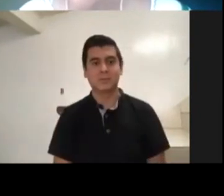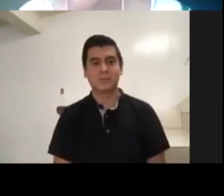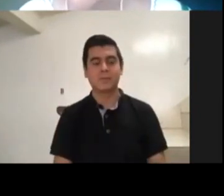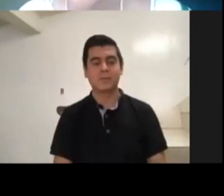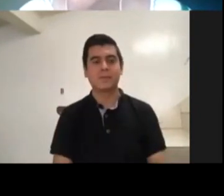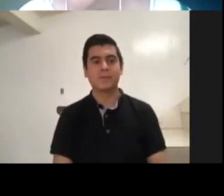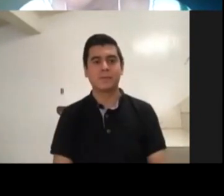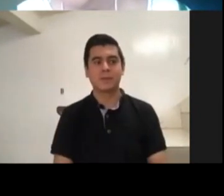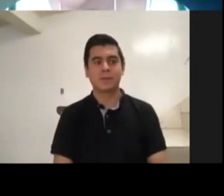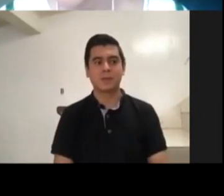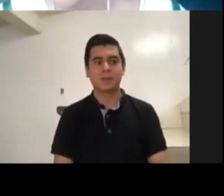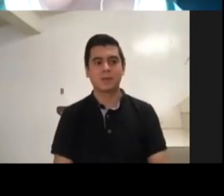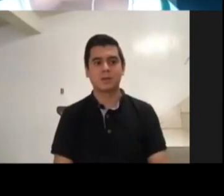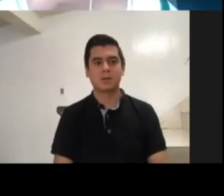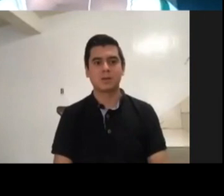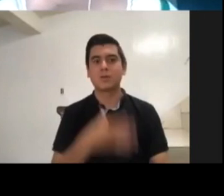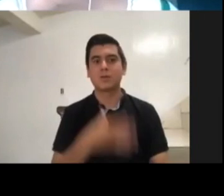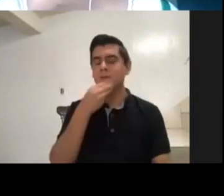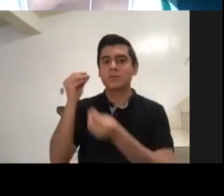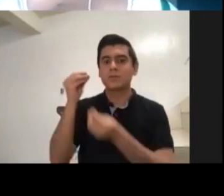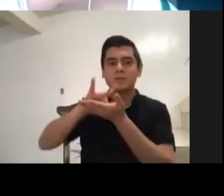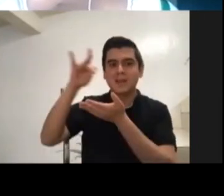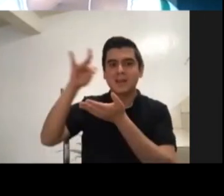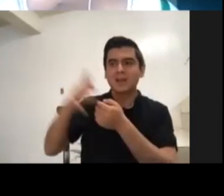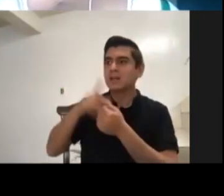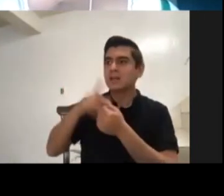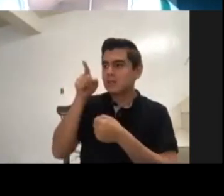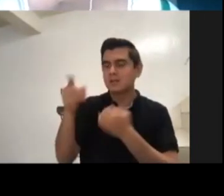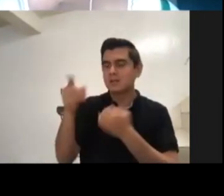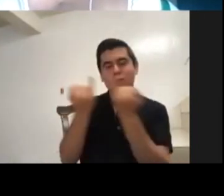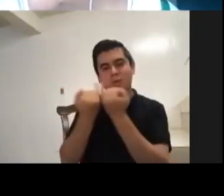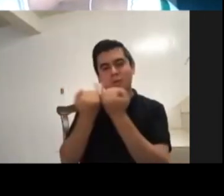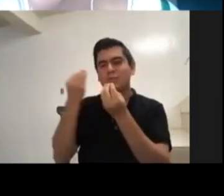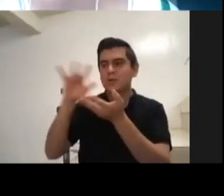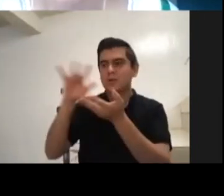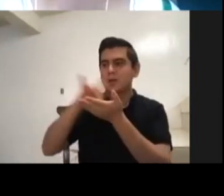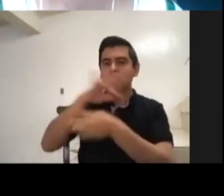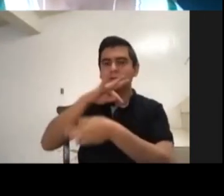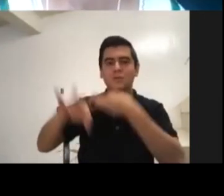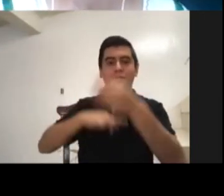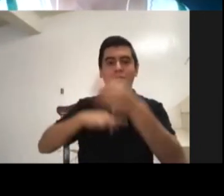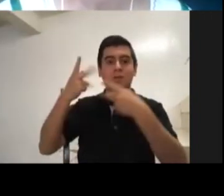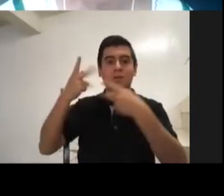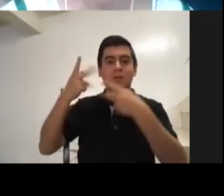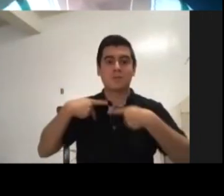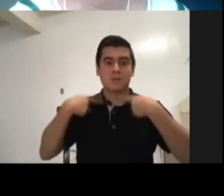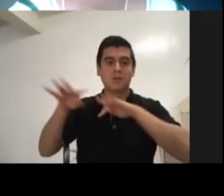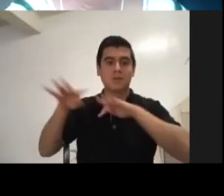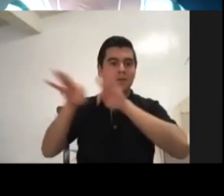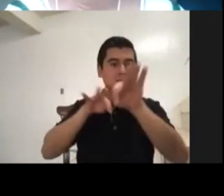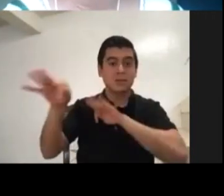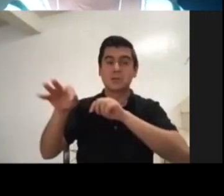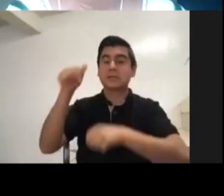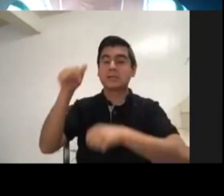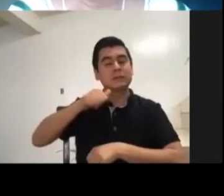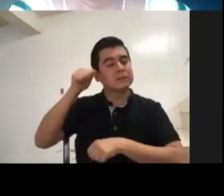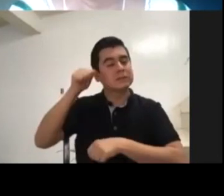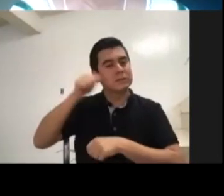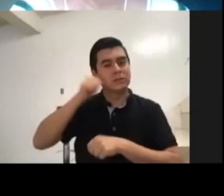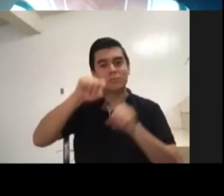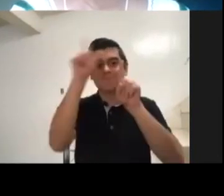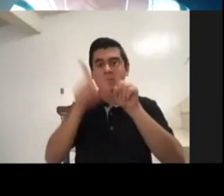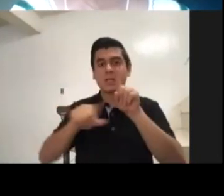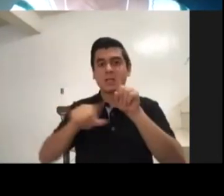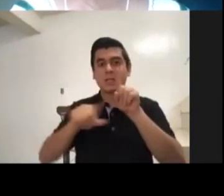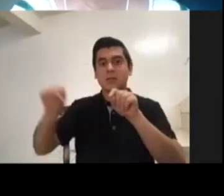Muchas gracias Adriana, a ti y a todas las personas que trabajan todo el tiempo en todo el país, además por la educación inclusiva. Yo